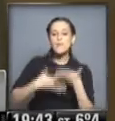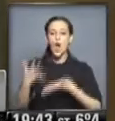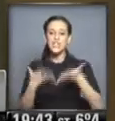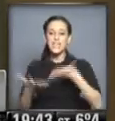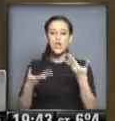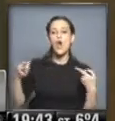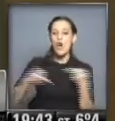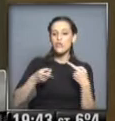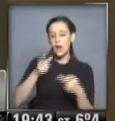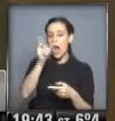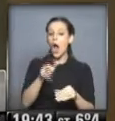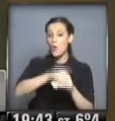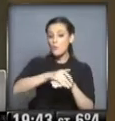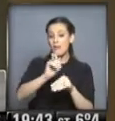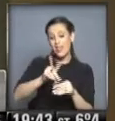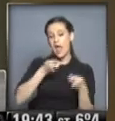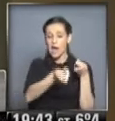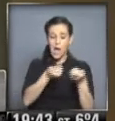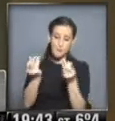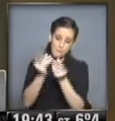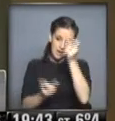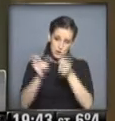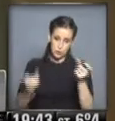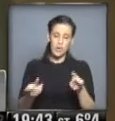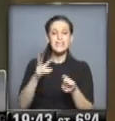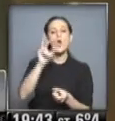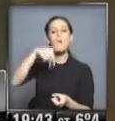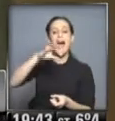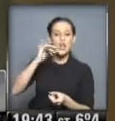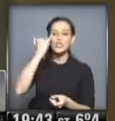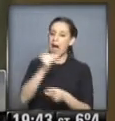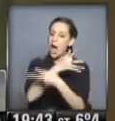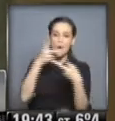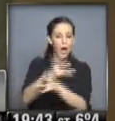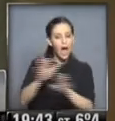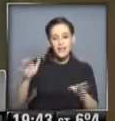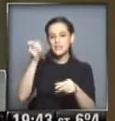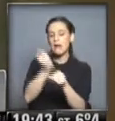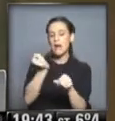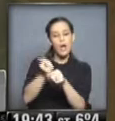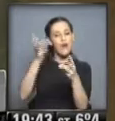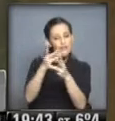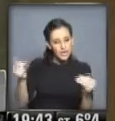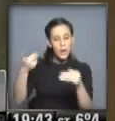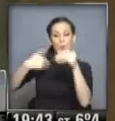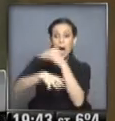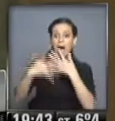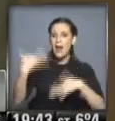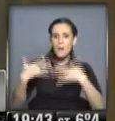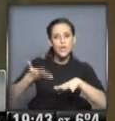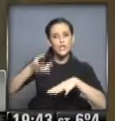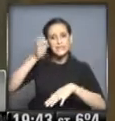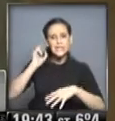contra los responsables de crímenes de lesa humanidad. Romano, una vez destituido como camarista mendocino, se prófugó a Chile en busca de